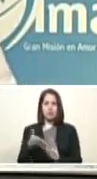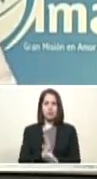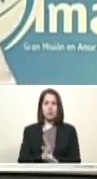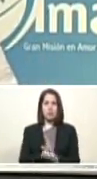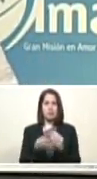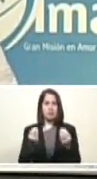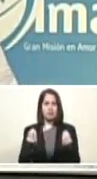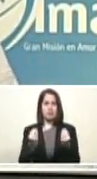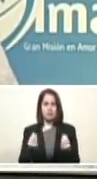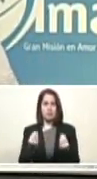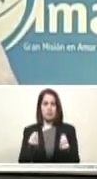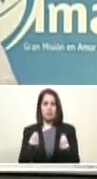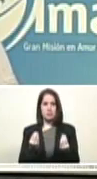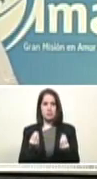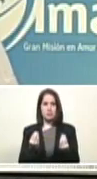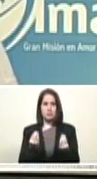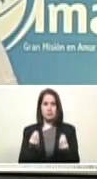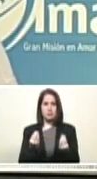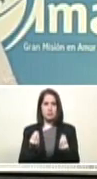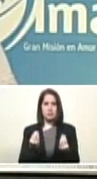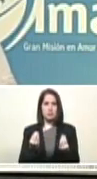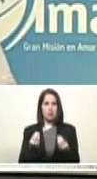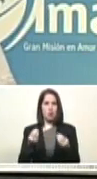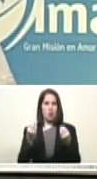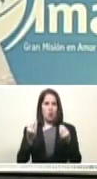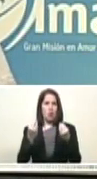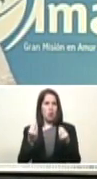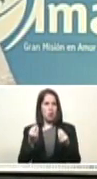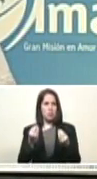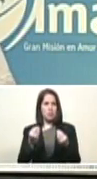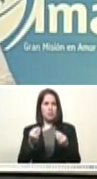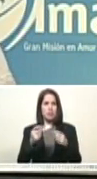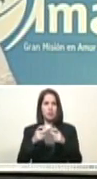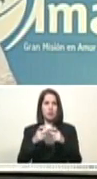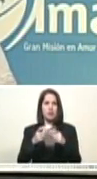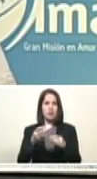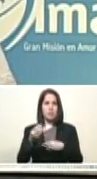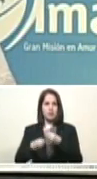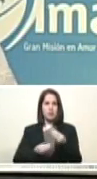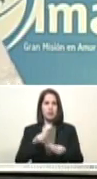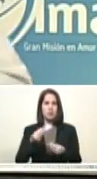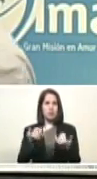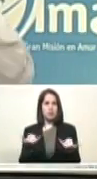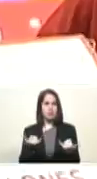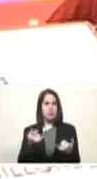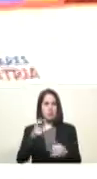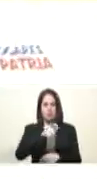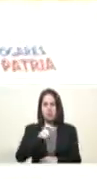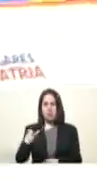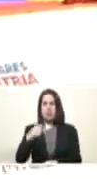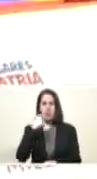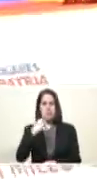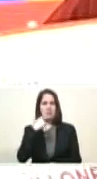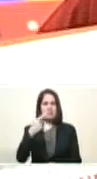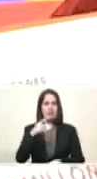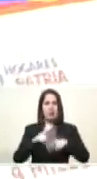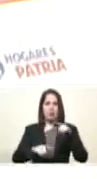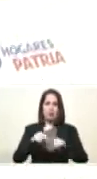Y fortalecer, ¿no?, lo que decía Jenmi, Rosaura, Chirinos. Ese Chirino es de Falcón,